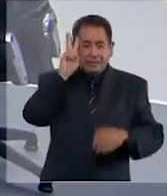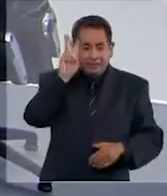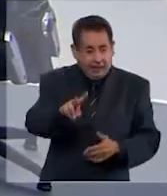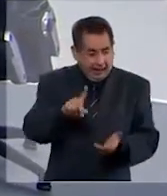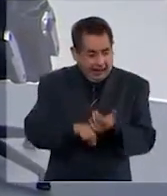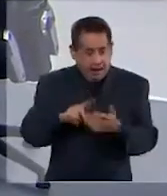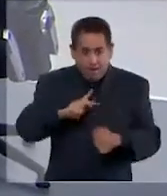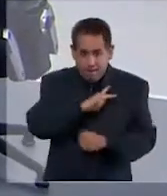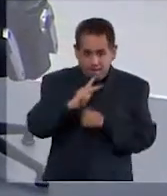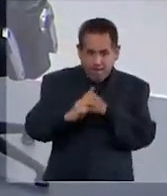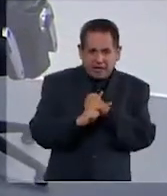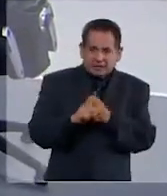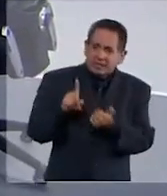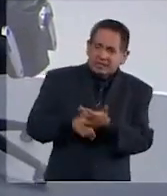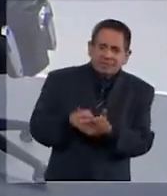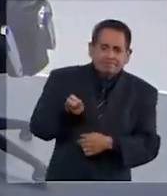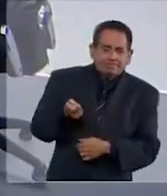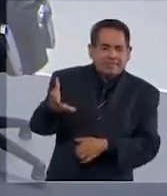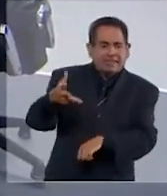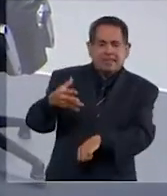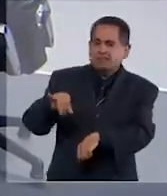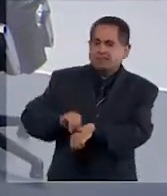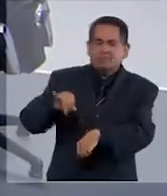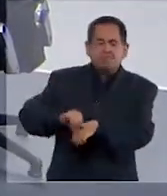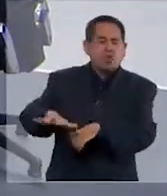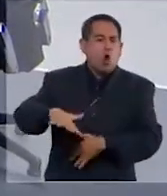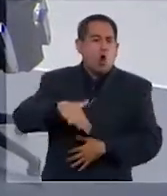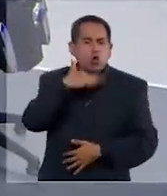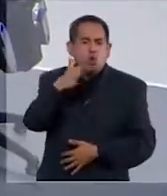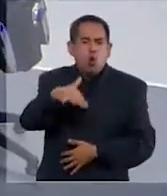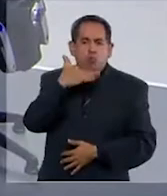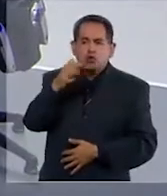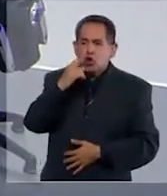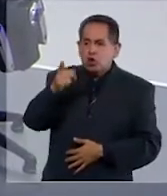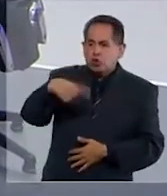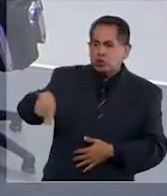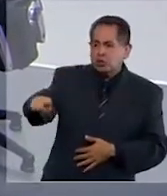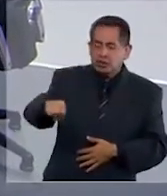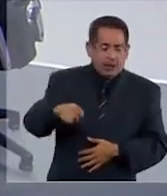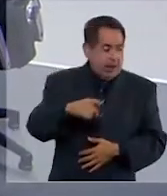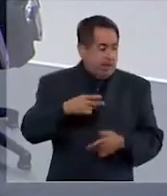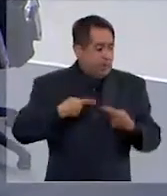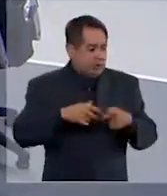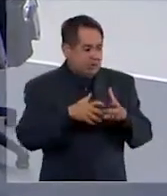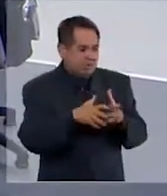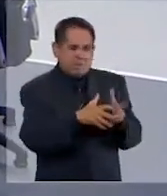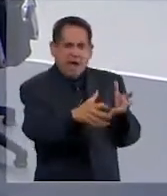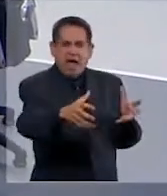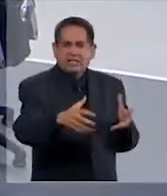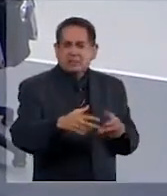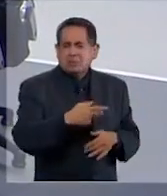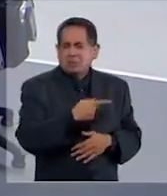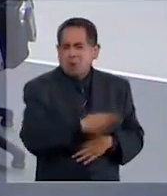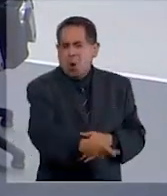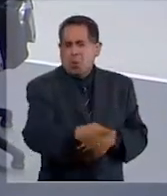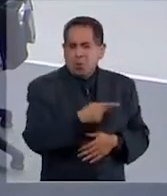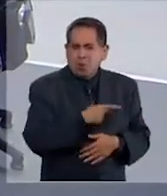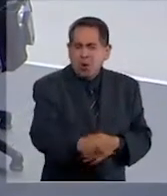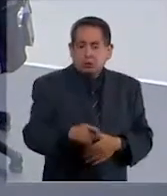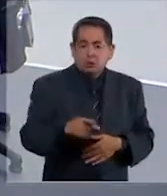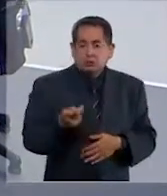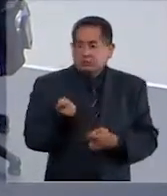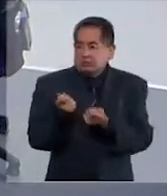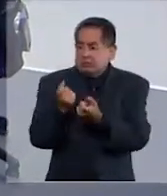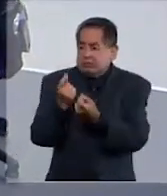considerar a las personas de 4 años en adelante la cifra aumenta a 13.1 millones de televidentes que sintonizaron el debate